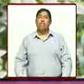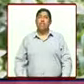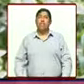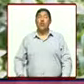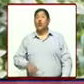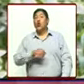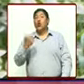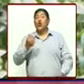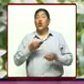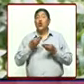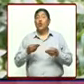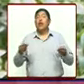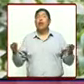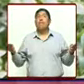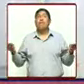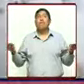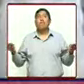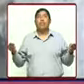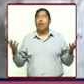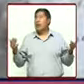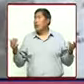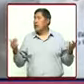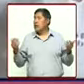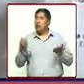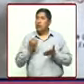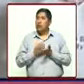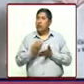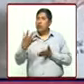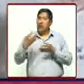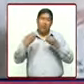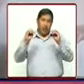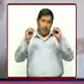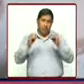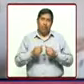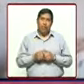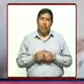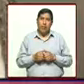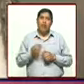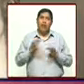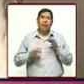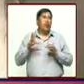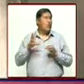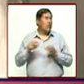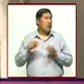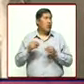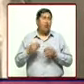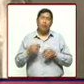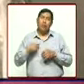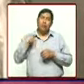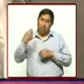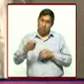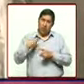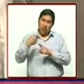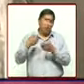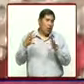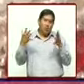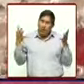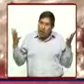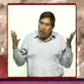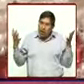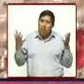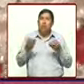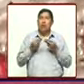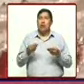Falta de materiales, ya no se van a comprar y vender, sino se van a alquilar, porque ya no había